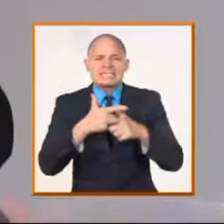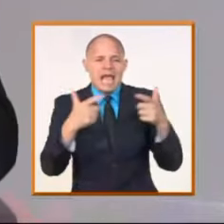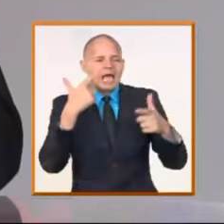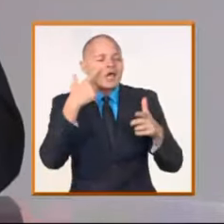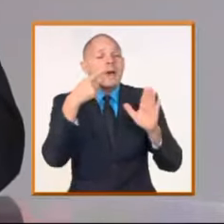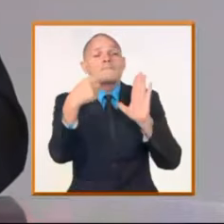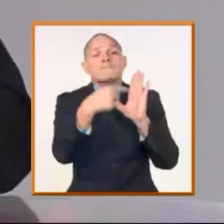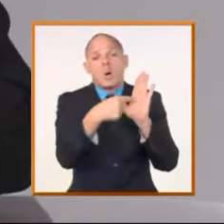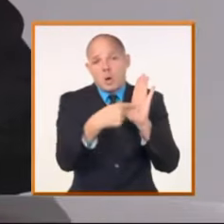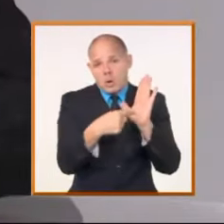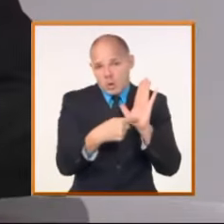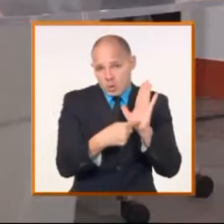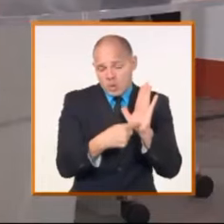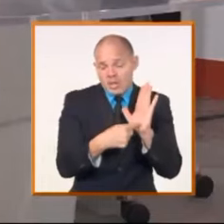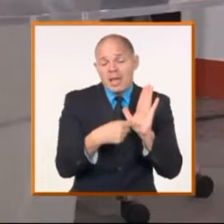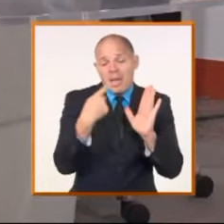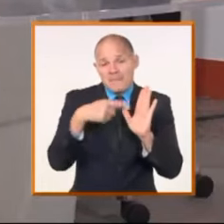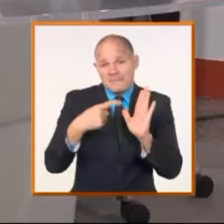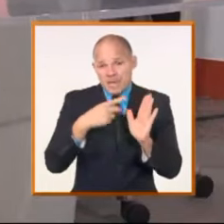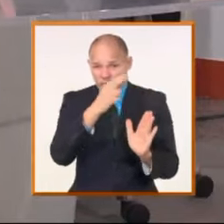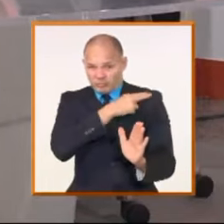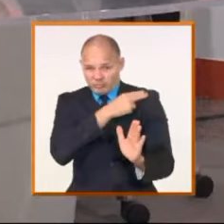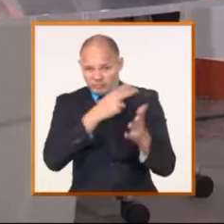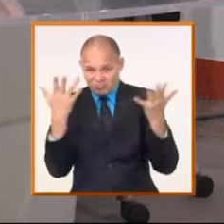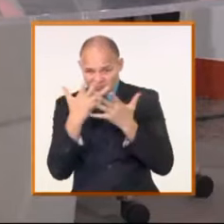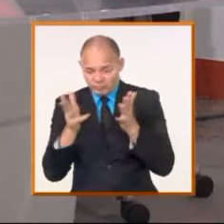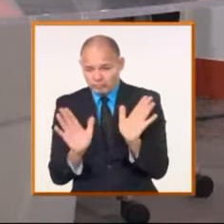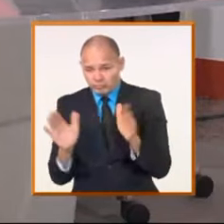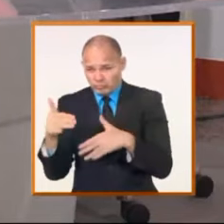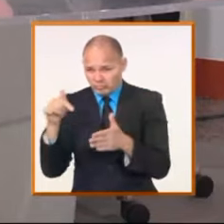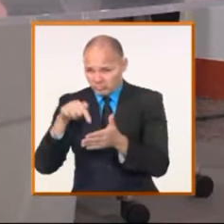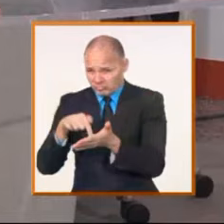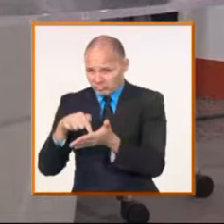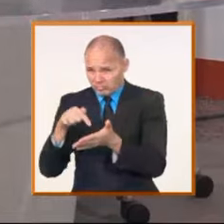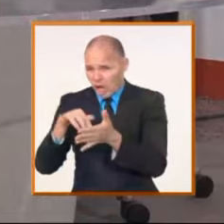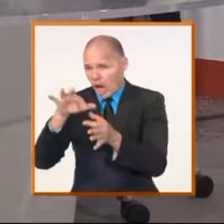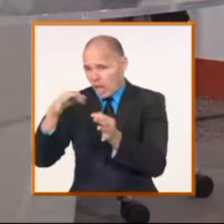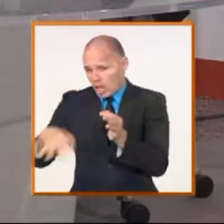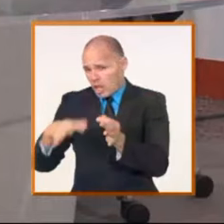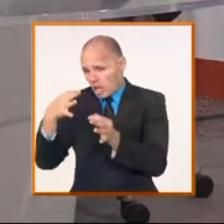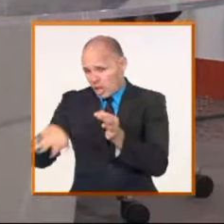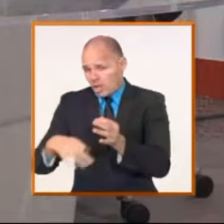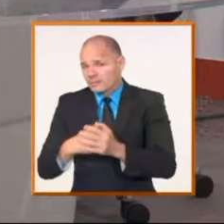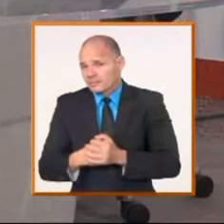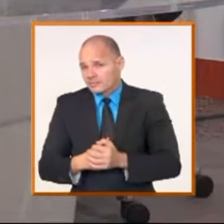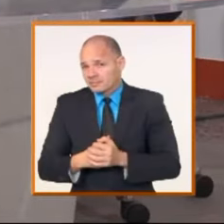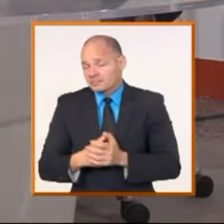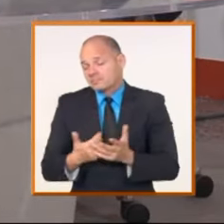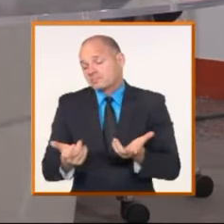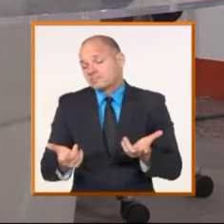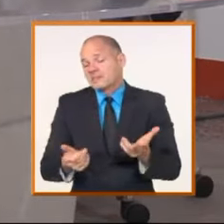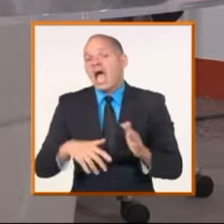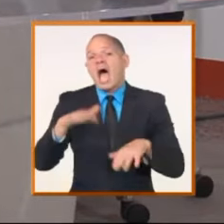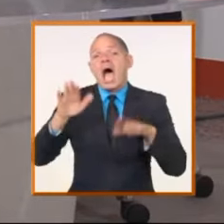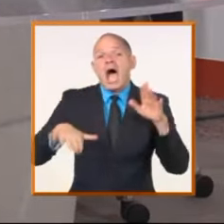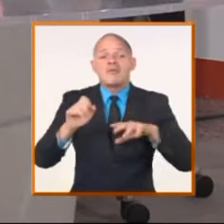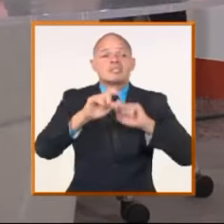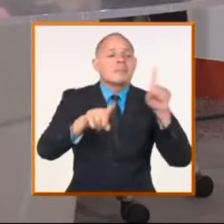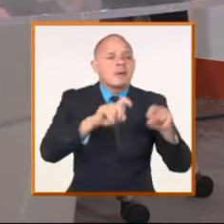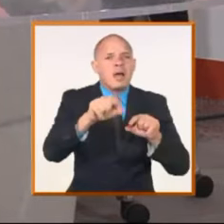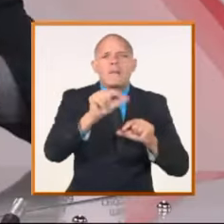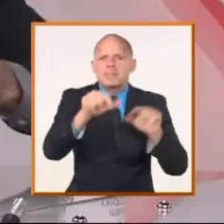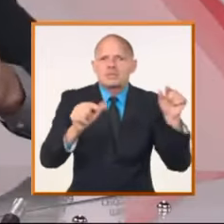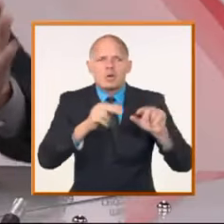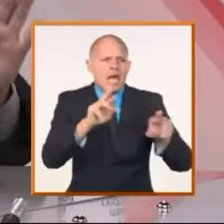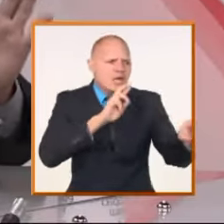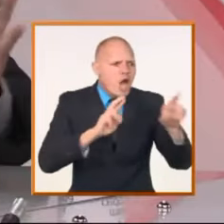electoral fue que terminó definiendo. No, y a veces, disculpa que te interrumpa, se toma en cuenta una información, un dato que da la... Pero, por ejemplo, los márgenes